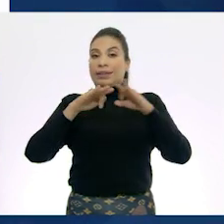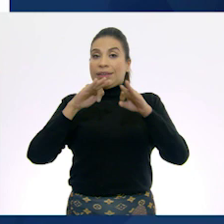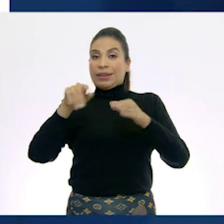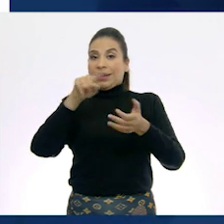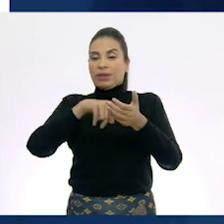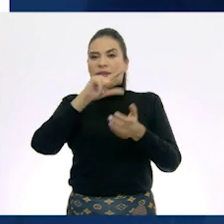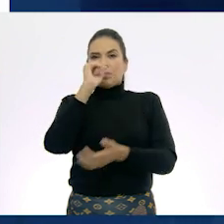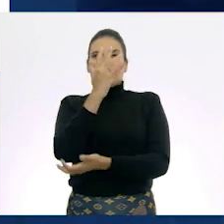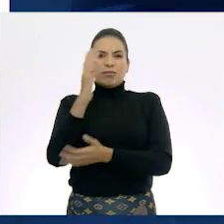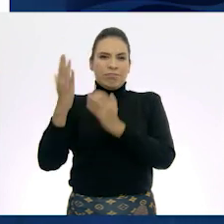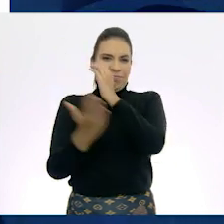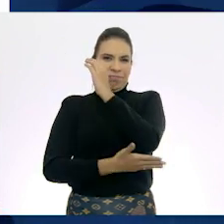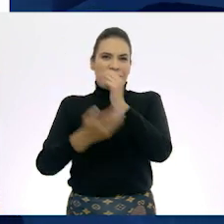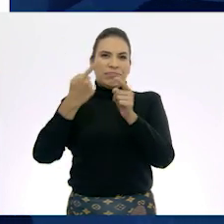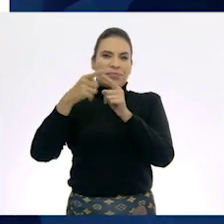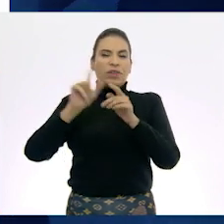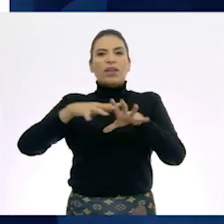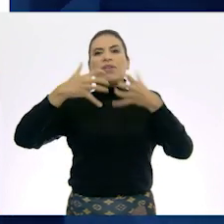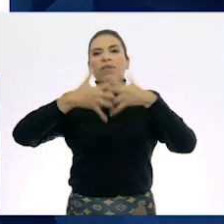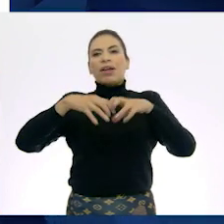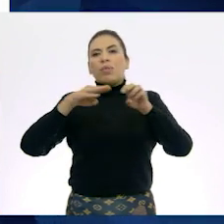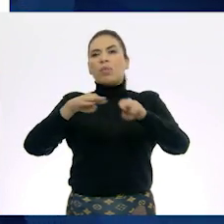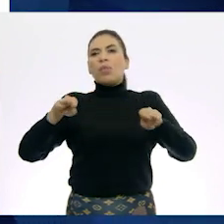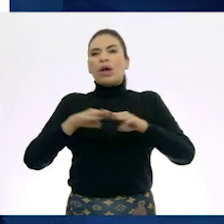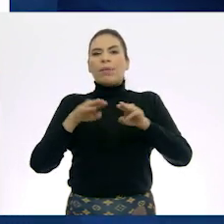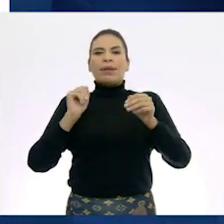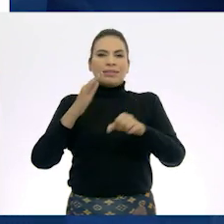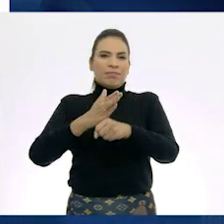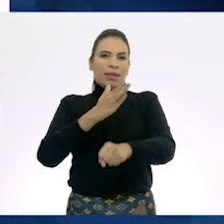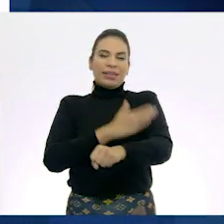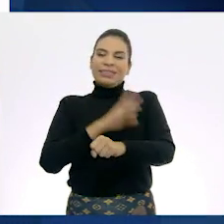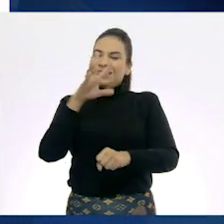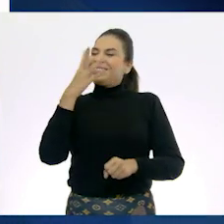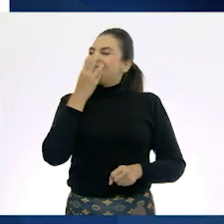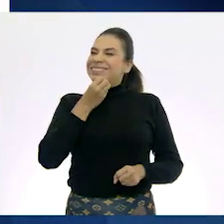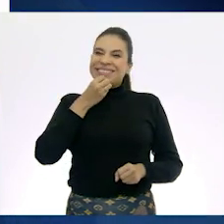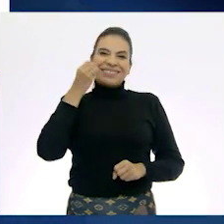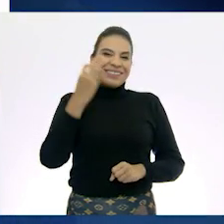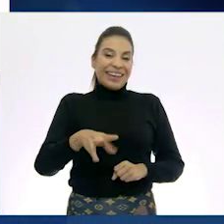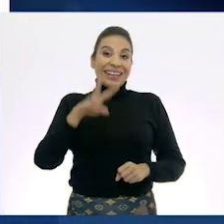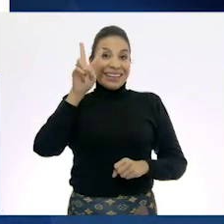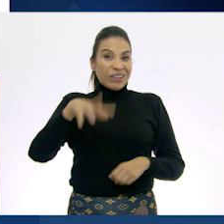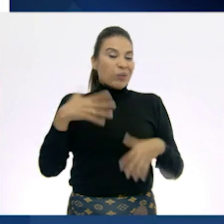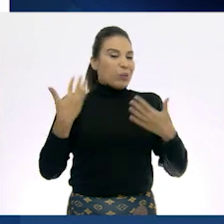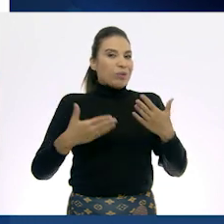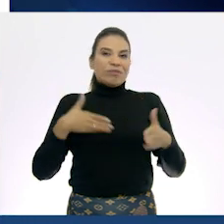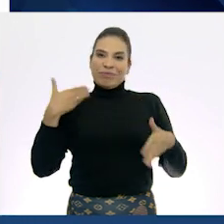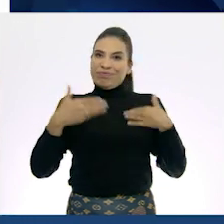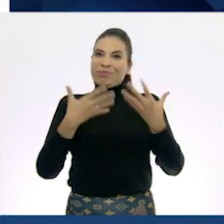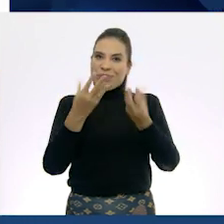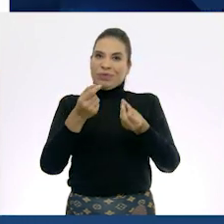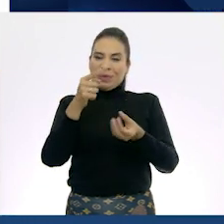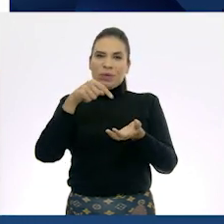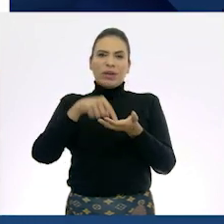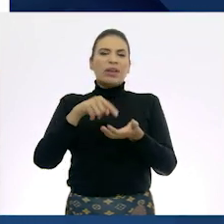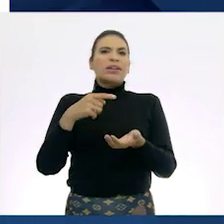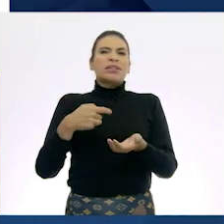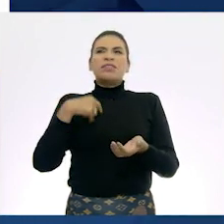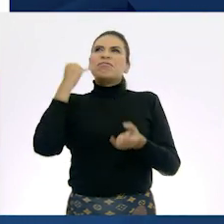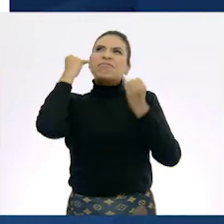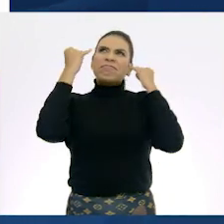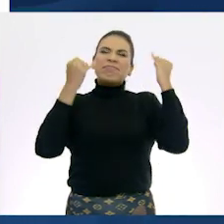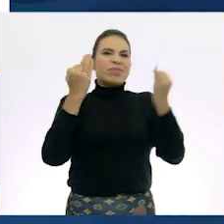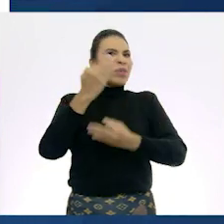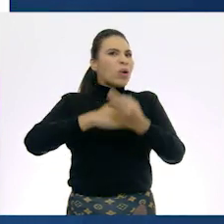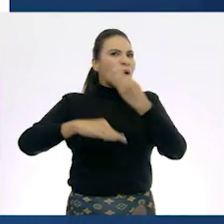Después del aserradero fuimos a la fábrica de muebles de madera. Estuvo sensacional. Nos la pasamos muy bien. No imaginaba todo lo que